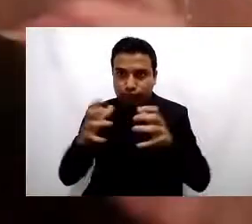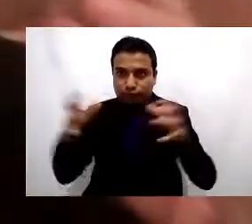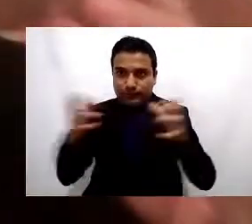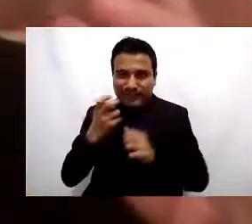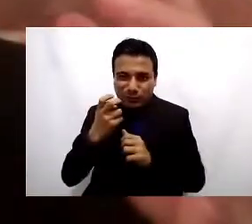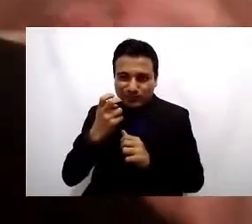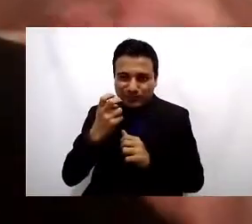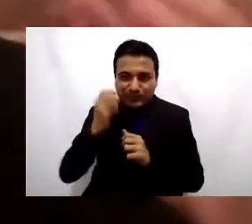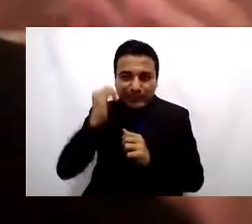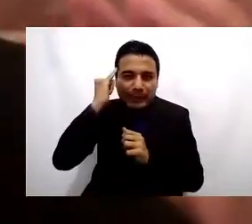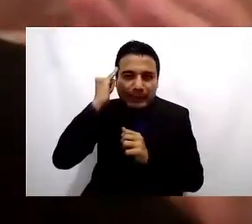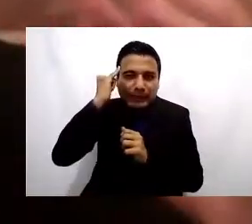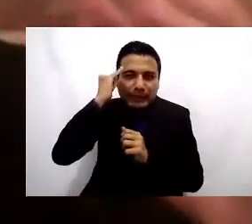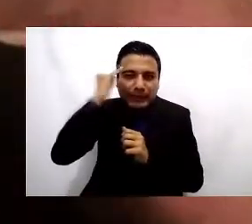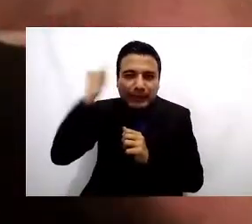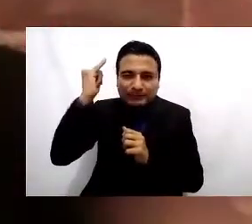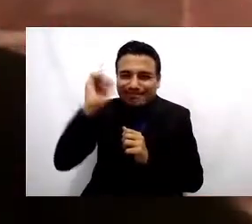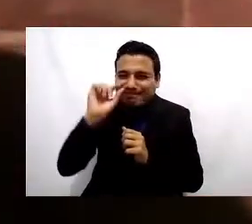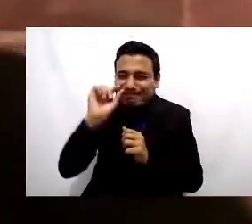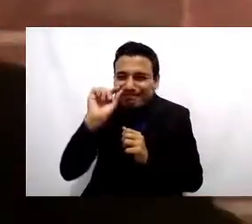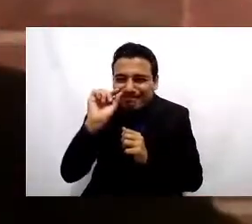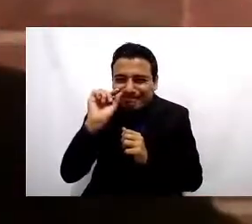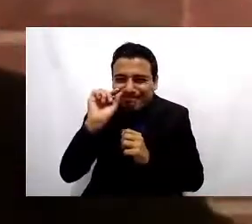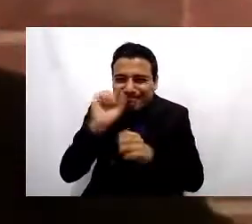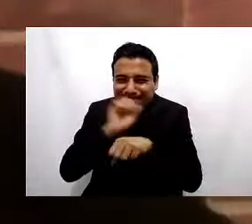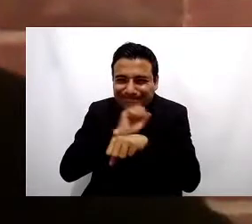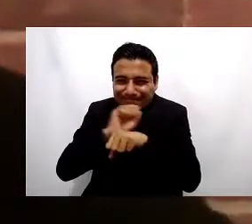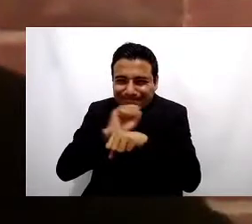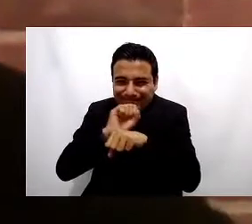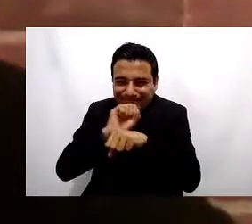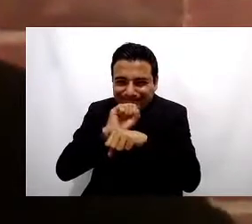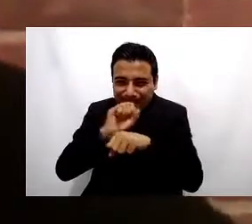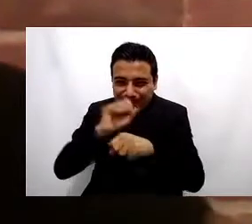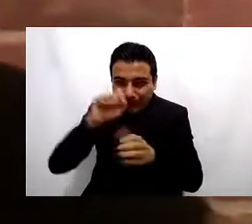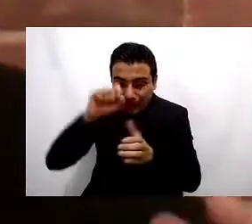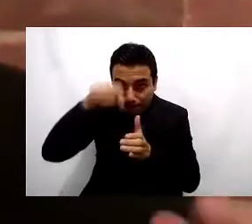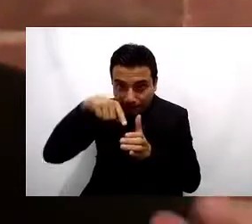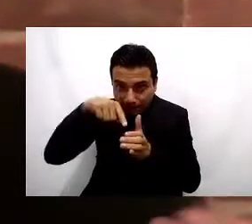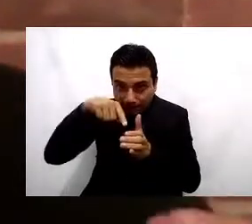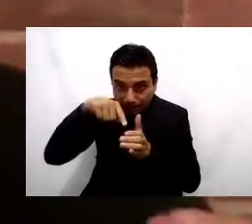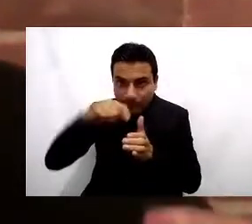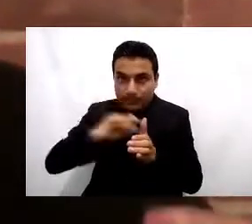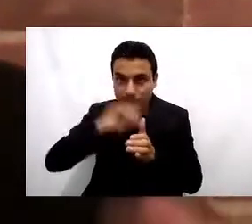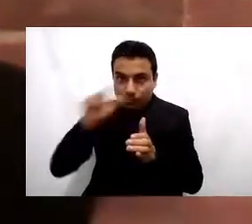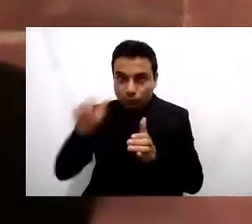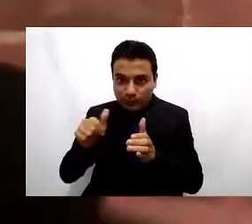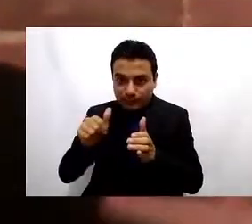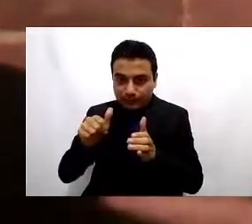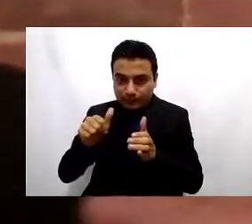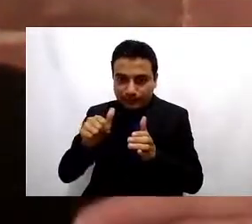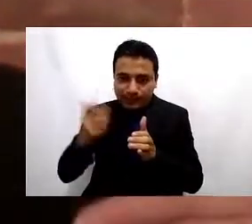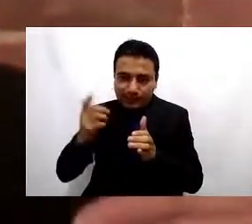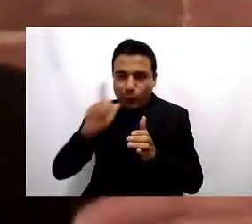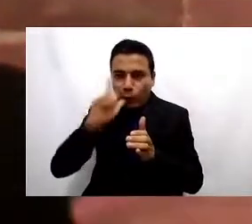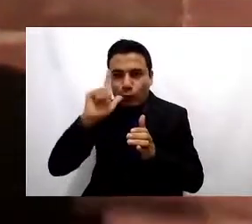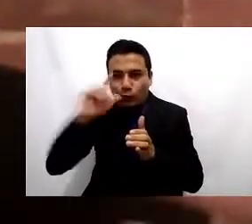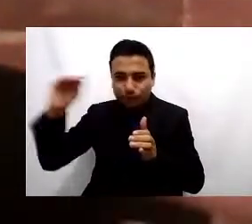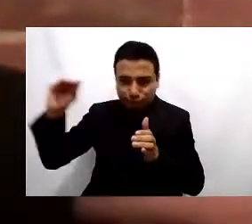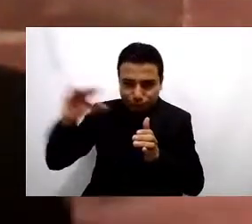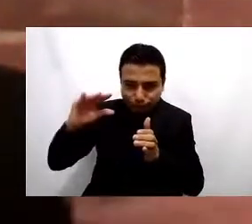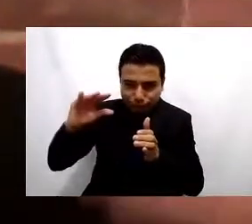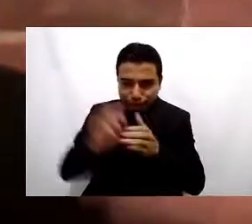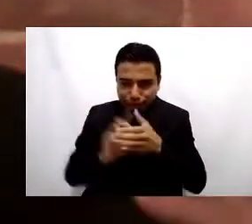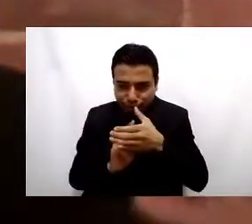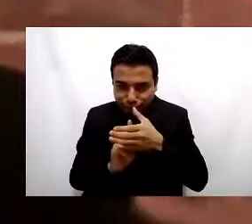a desarrollarse con energía vital, y entendiendo que en realidad la